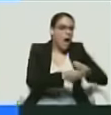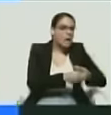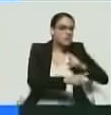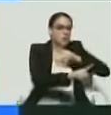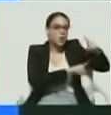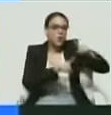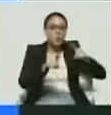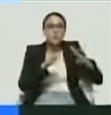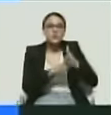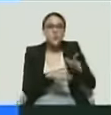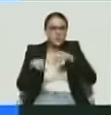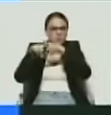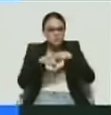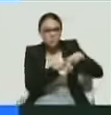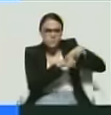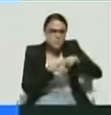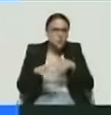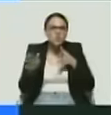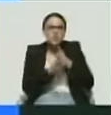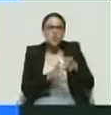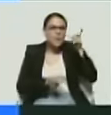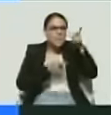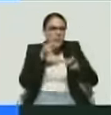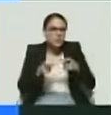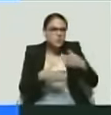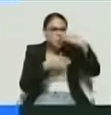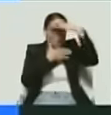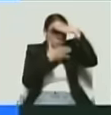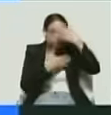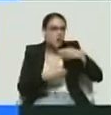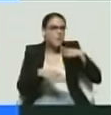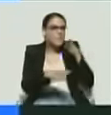alfa, a los delta, está